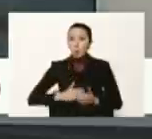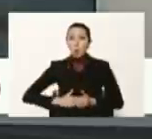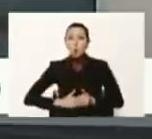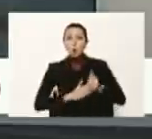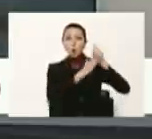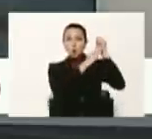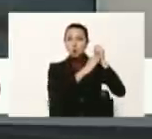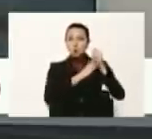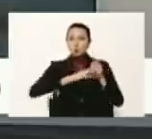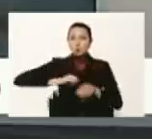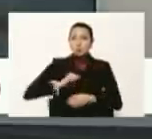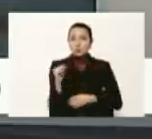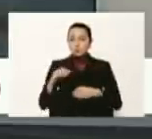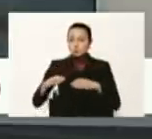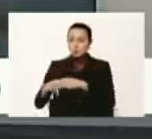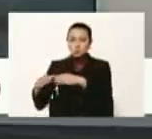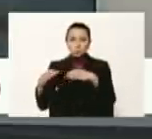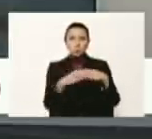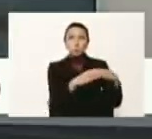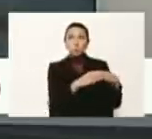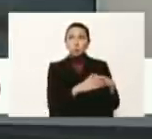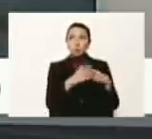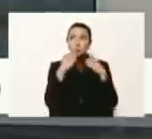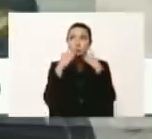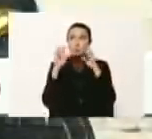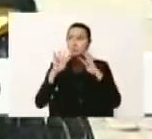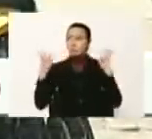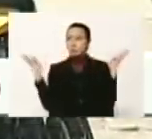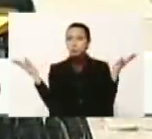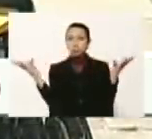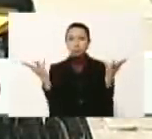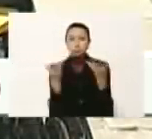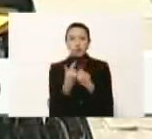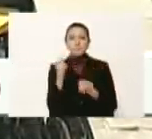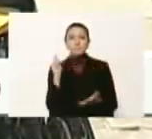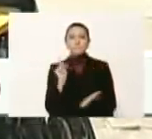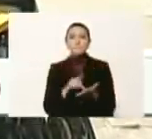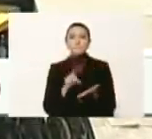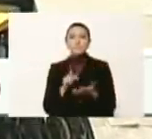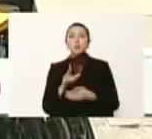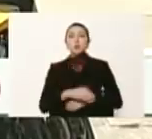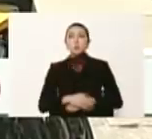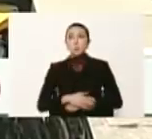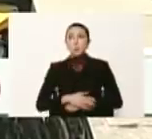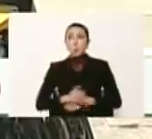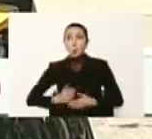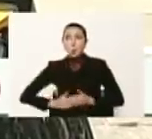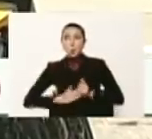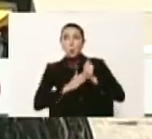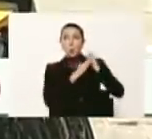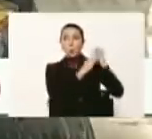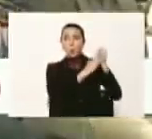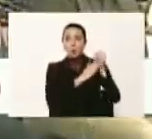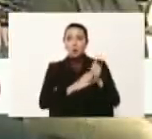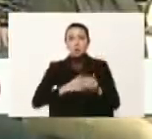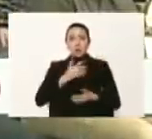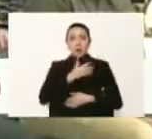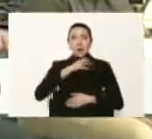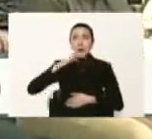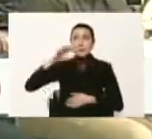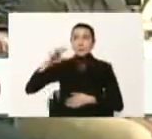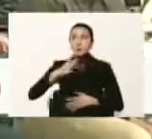nuestros funcionarios y funcionarias. Aquí están varios presentes, son héroes y heroínas de la patria, que están